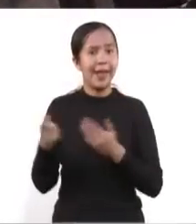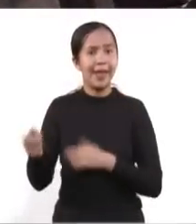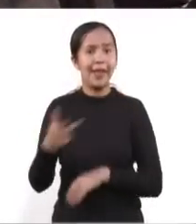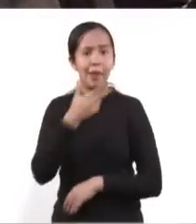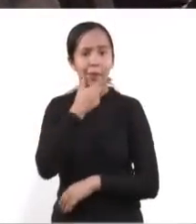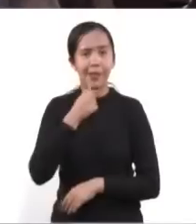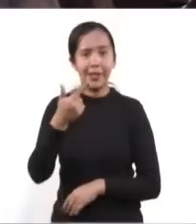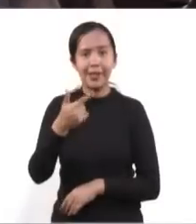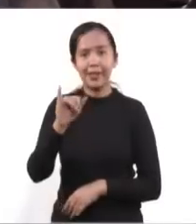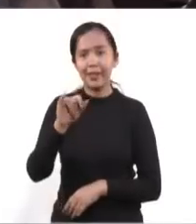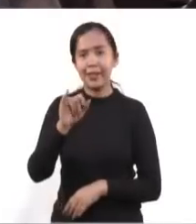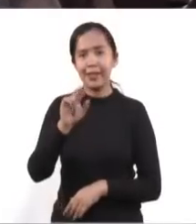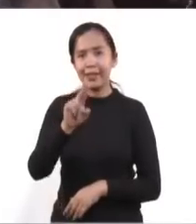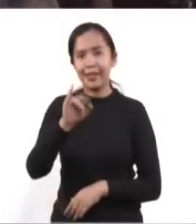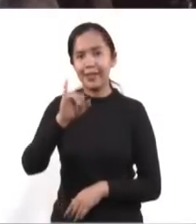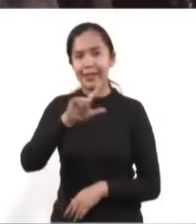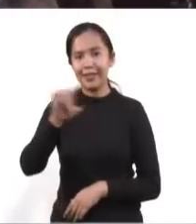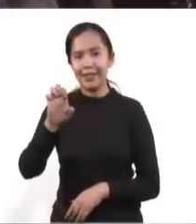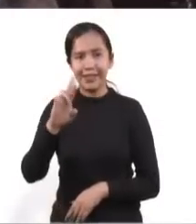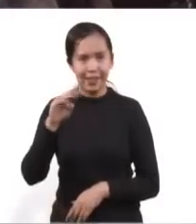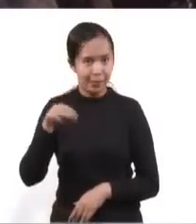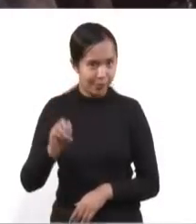ingeniero Guillermo Calderón Aguilera.